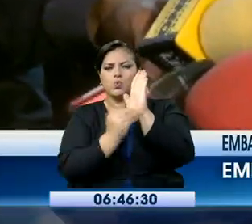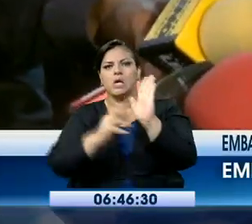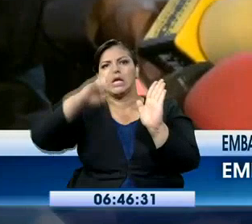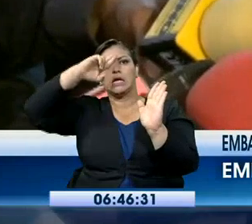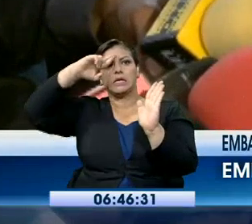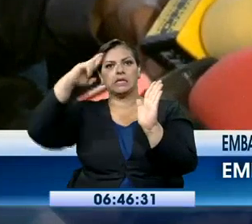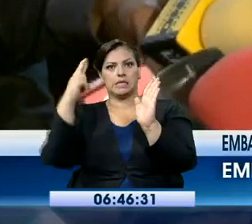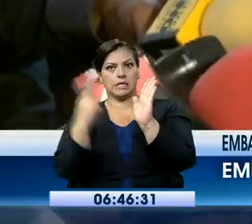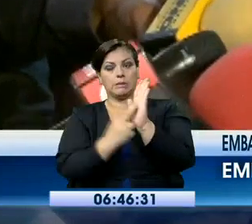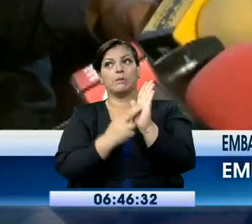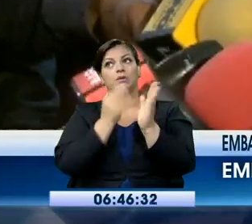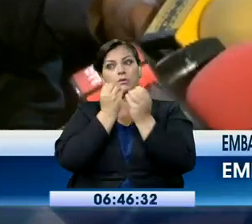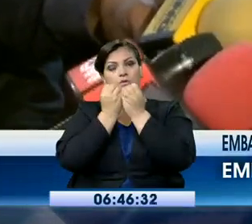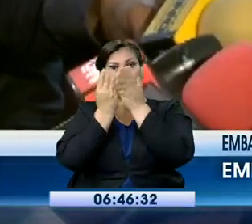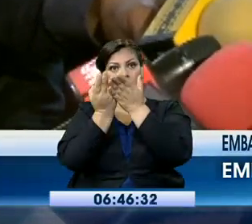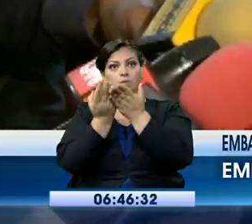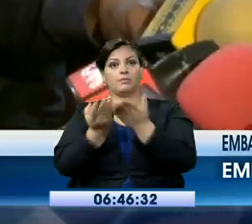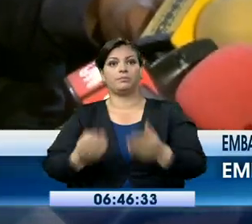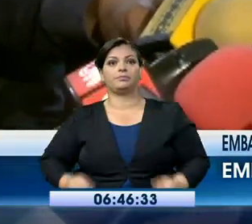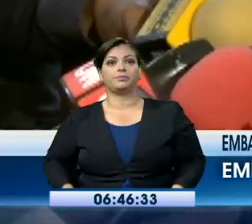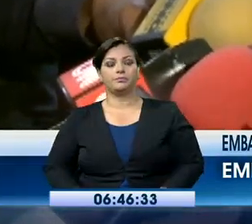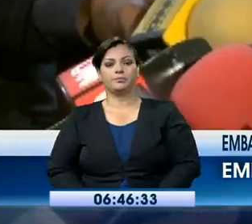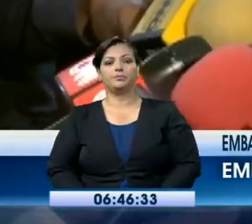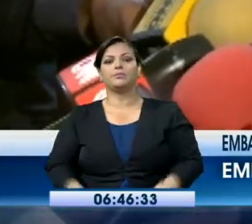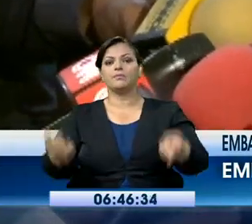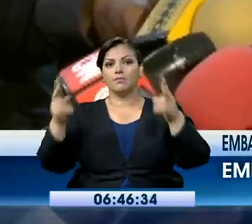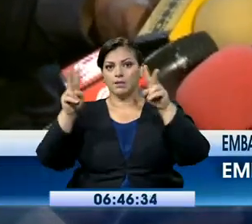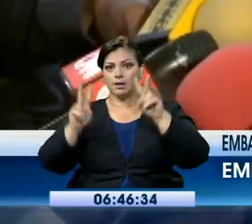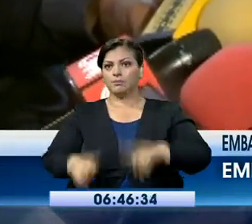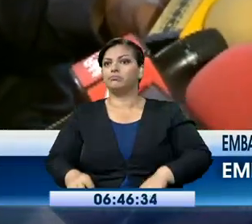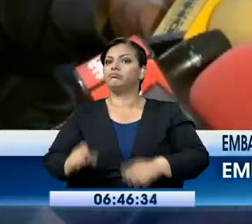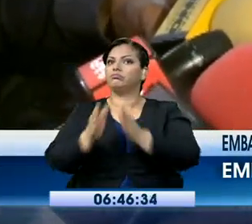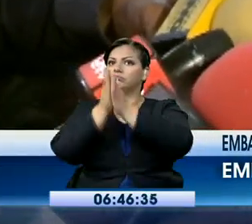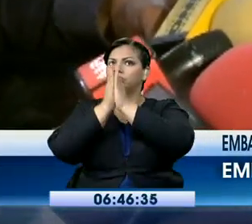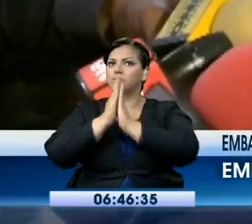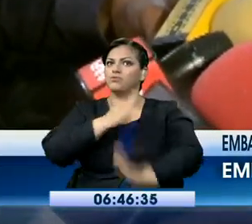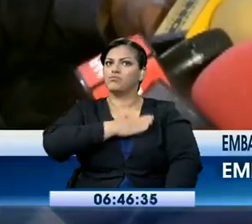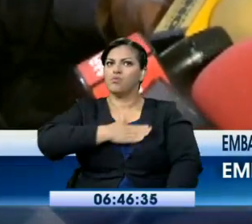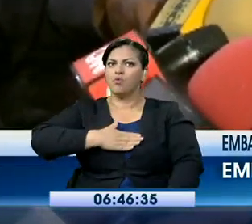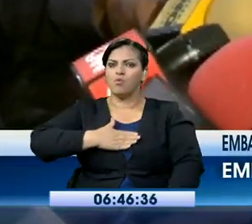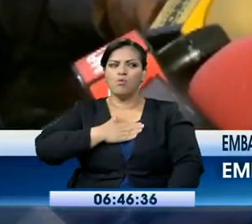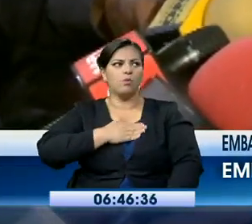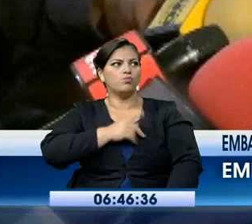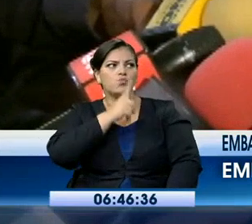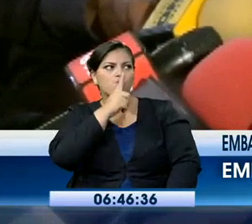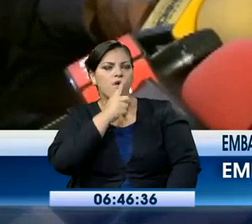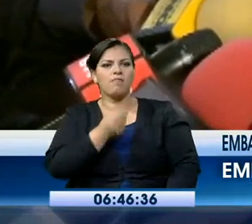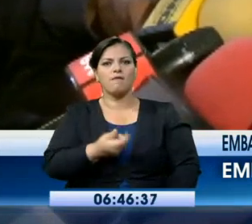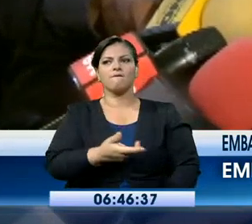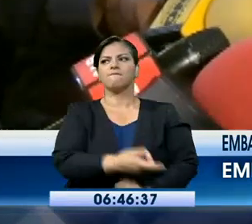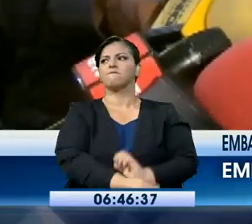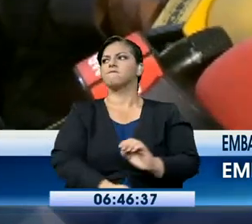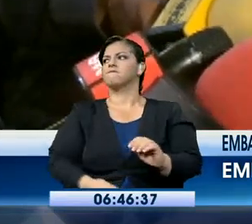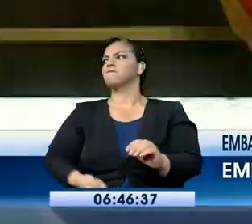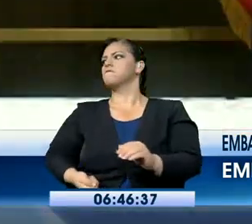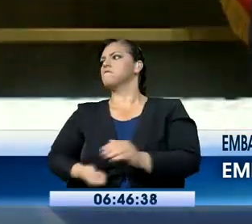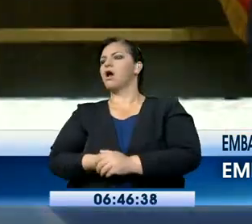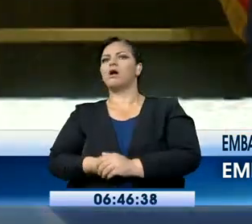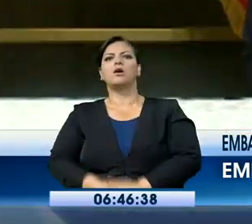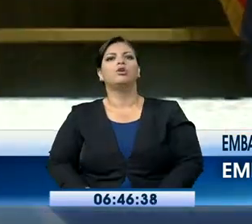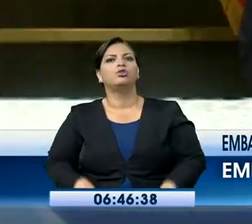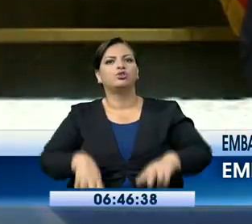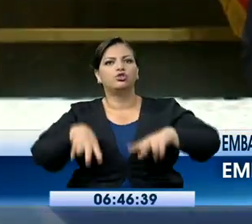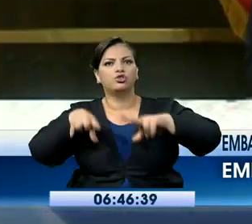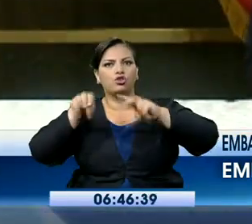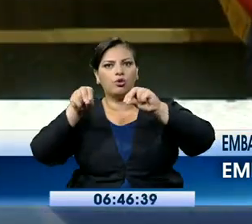también los exigimos que no hagan, por favor, intercambios ilegales de intereses. La